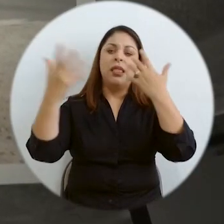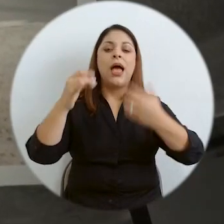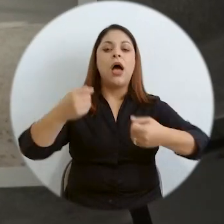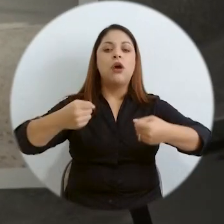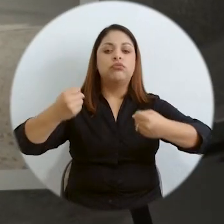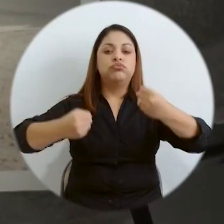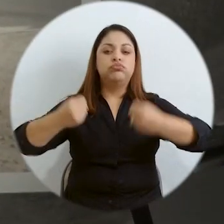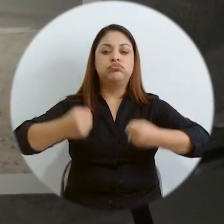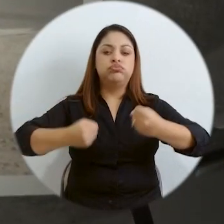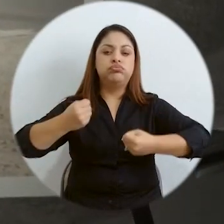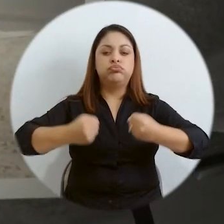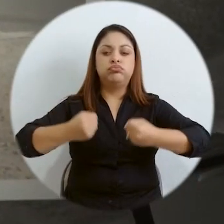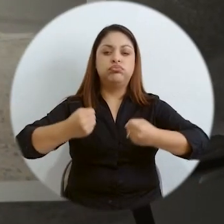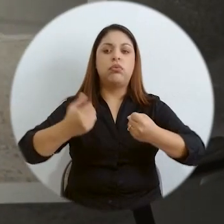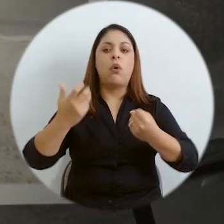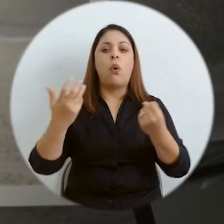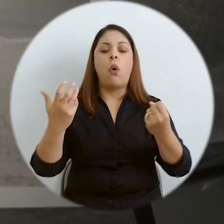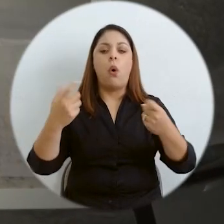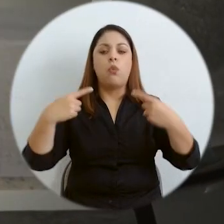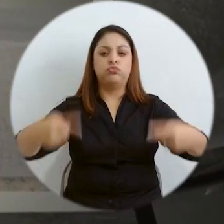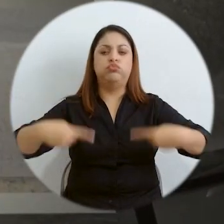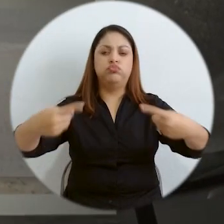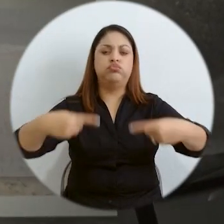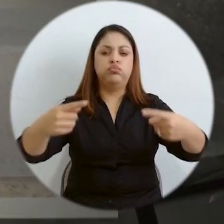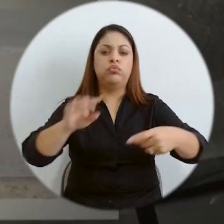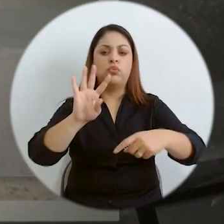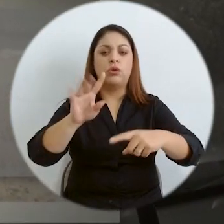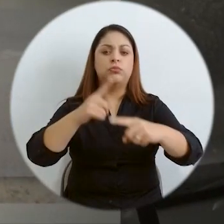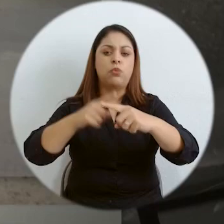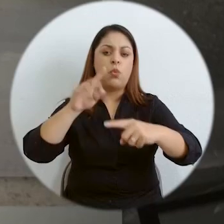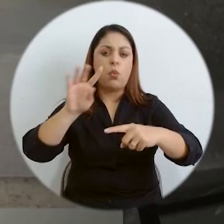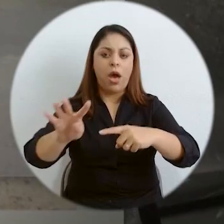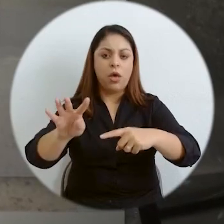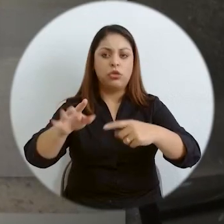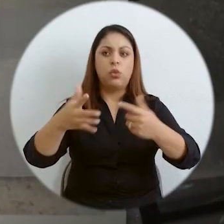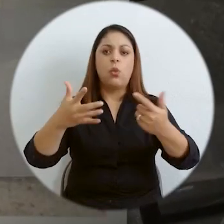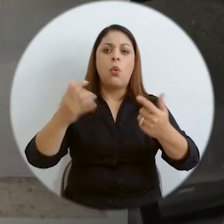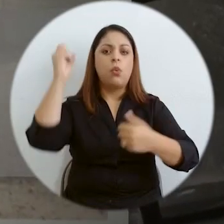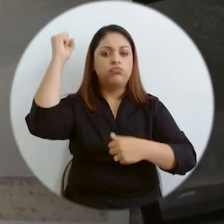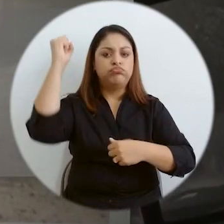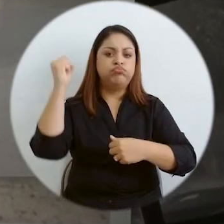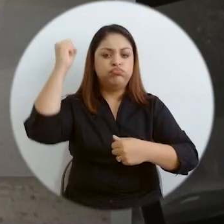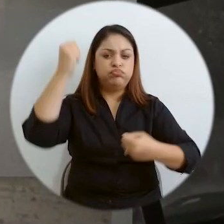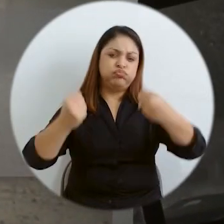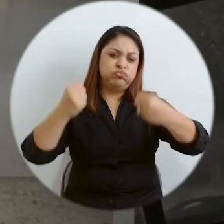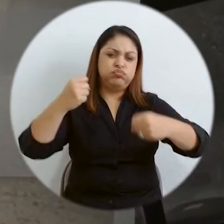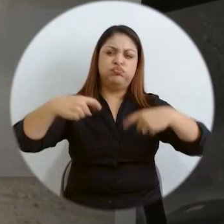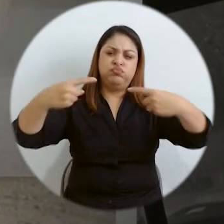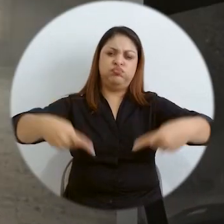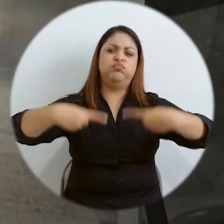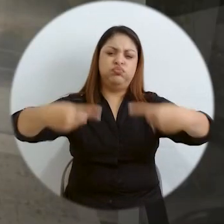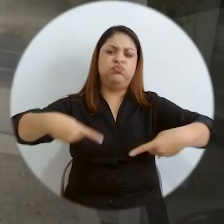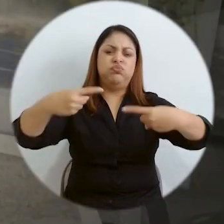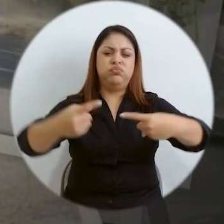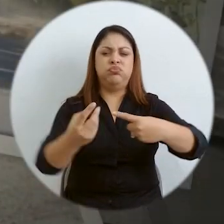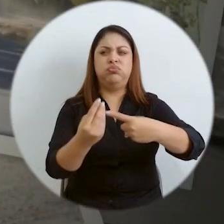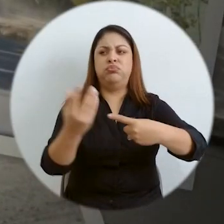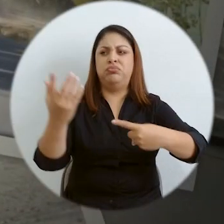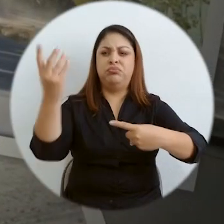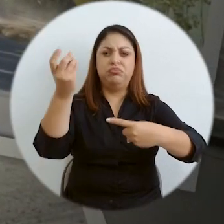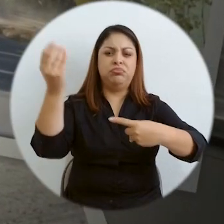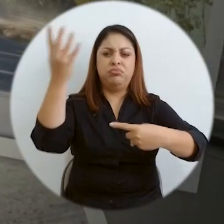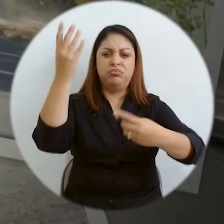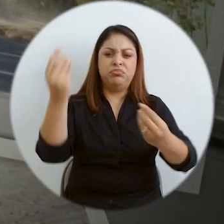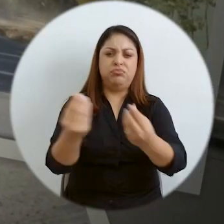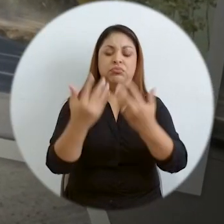generan los automóviles o los vehículos todoterreno, los camiones, en cierto tipo